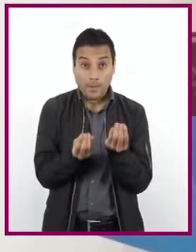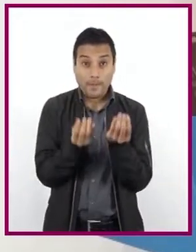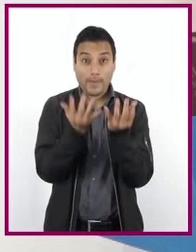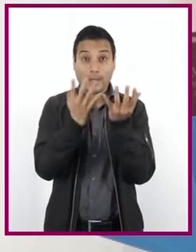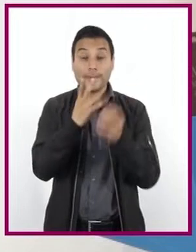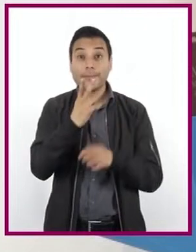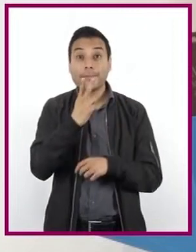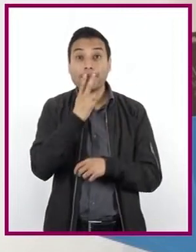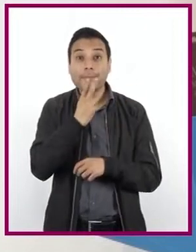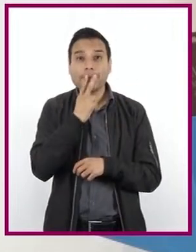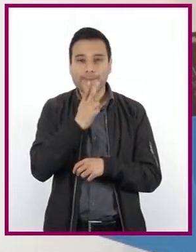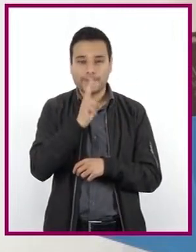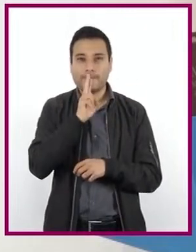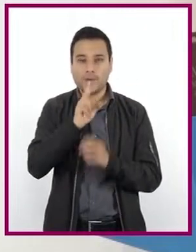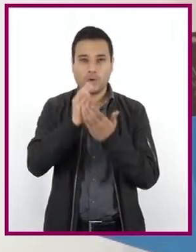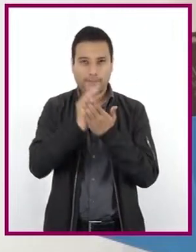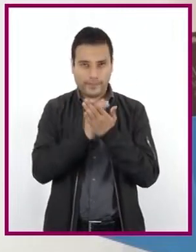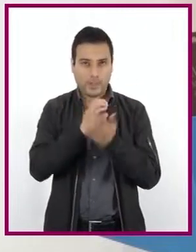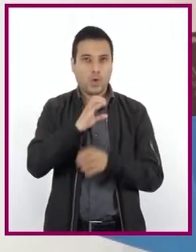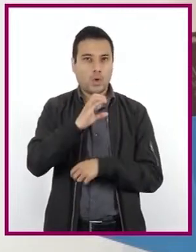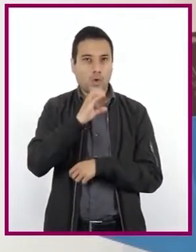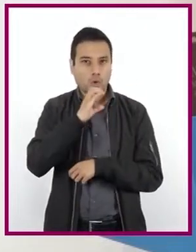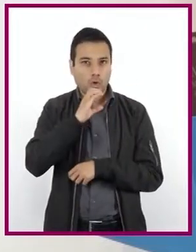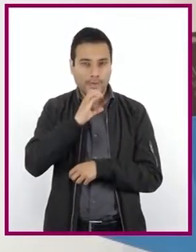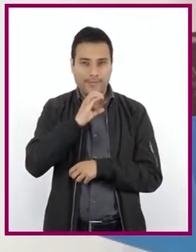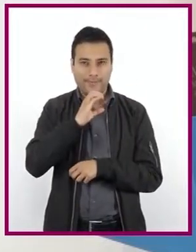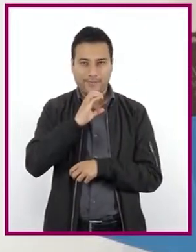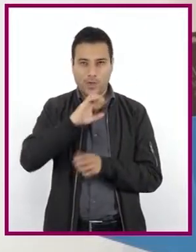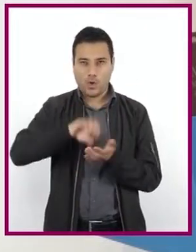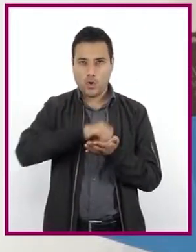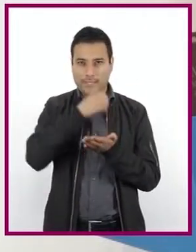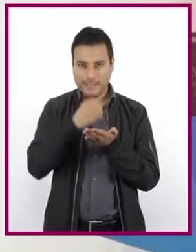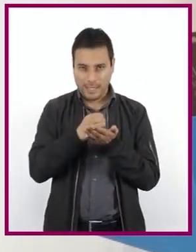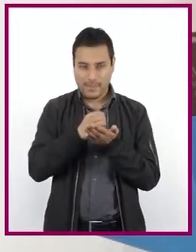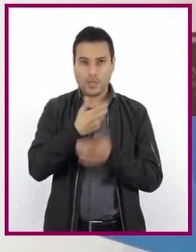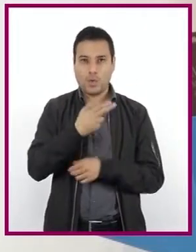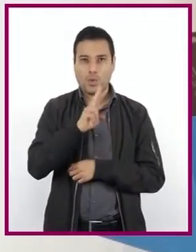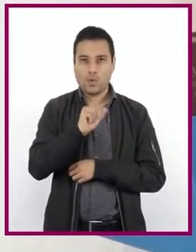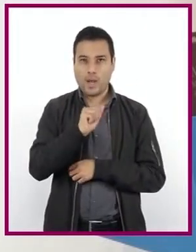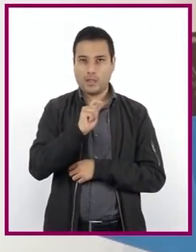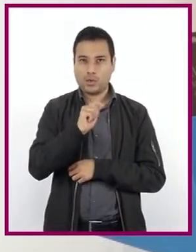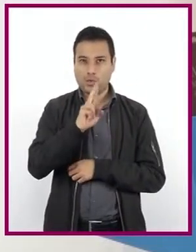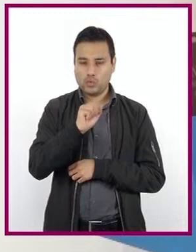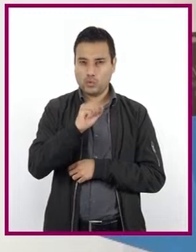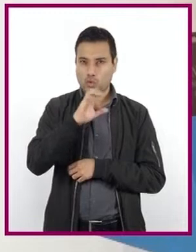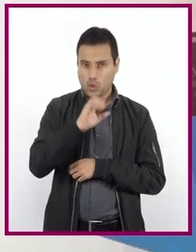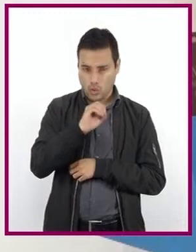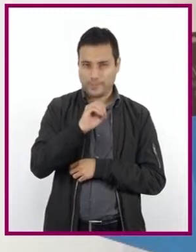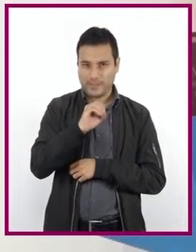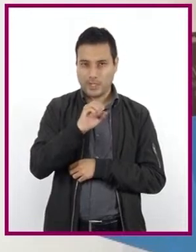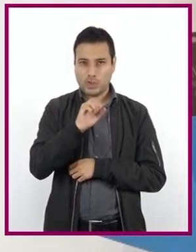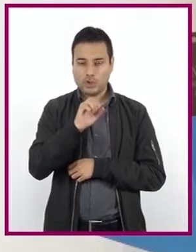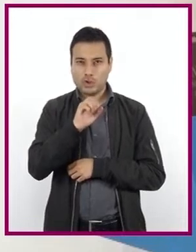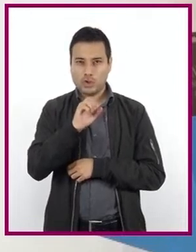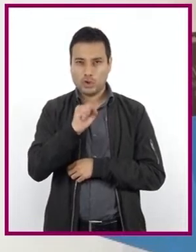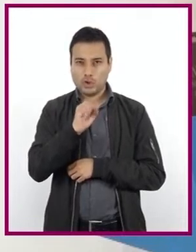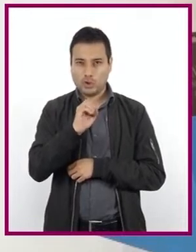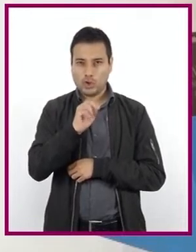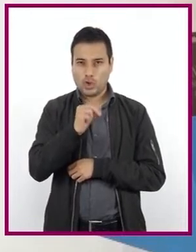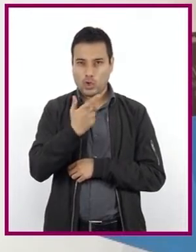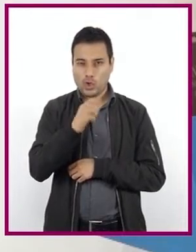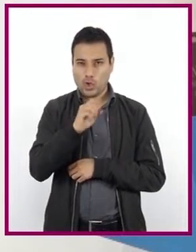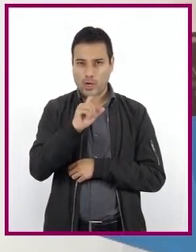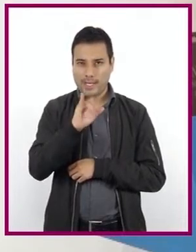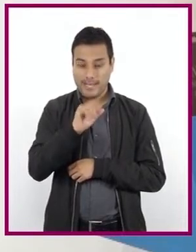sitios: Córdoba, Orizaba, Huatusco y Zongolica. Toda la cosecha sería